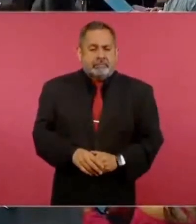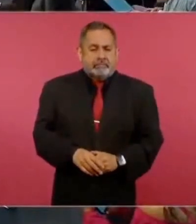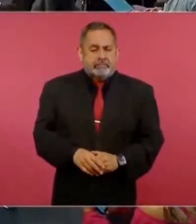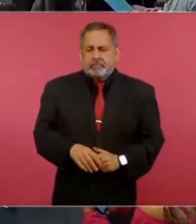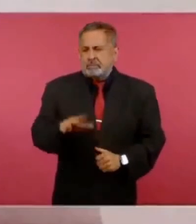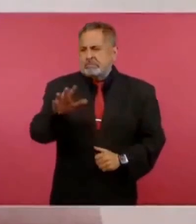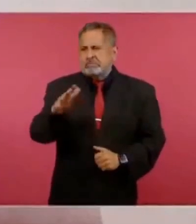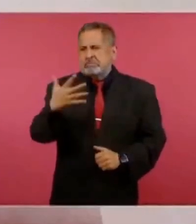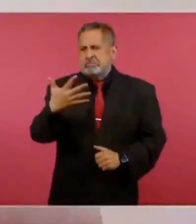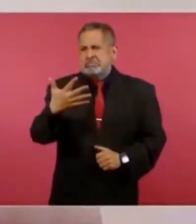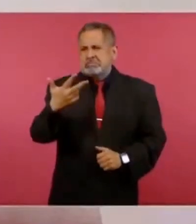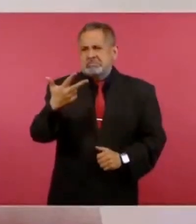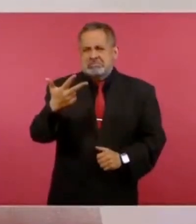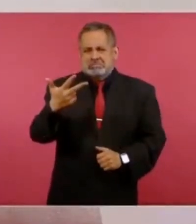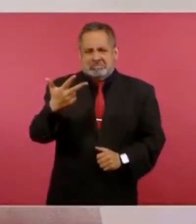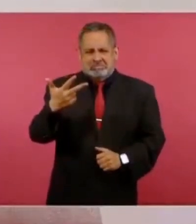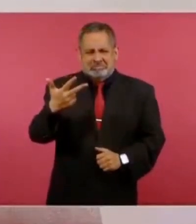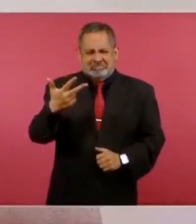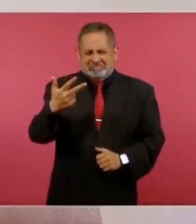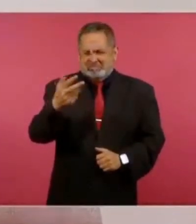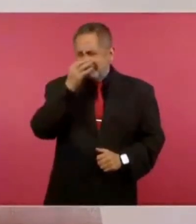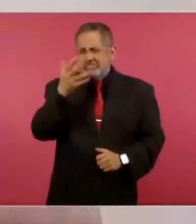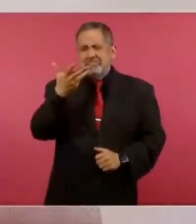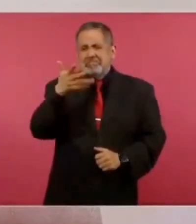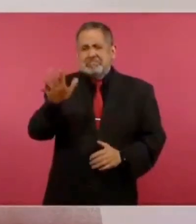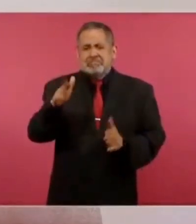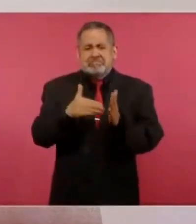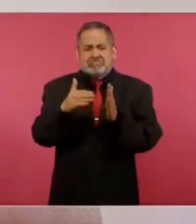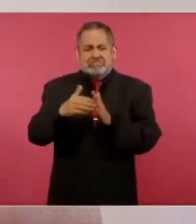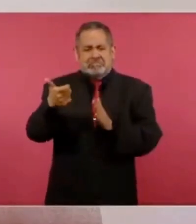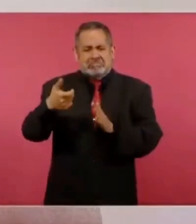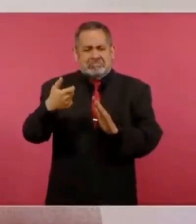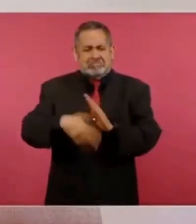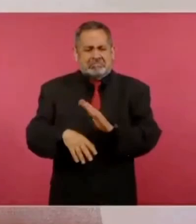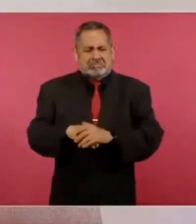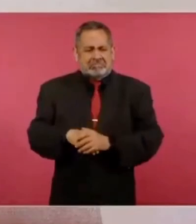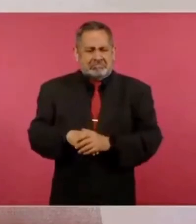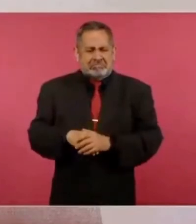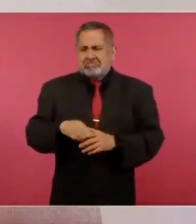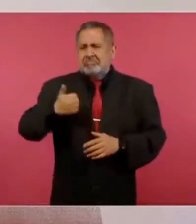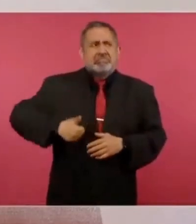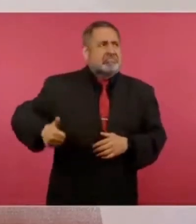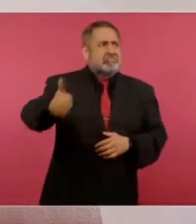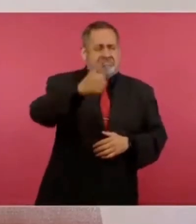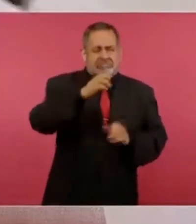5, 8, cuando mucho 10 millones de pesos cada sucursal,